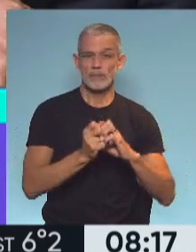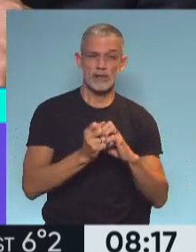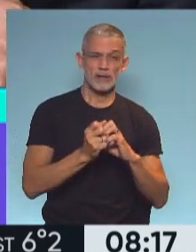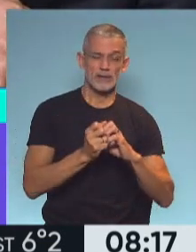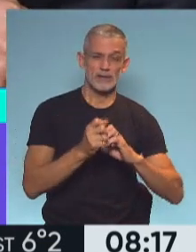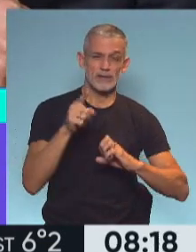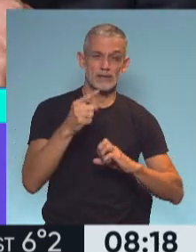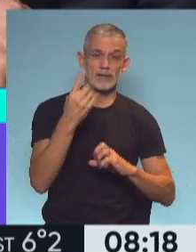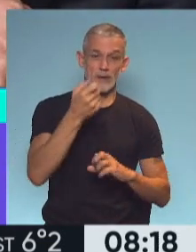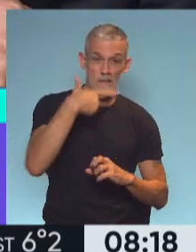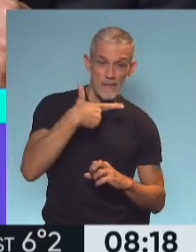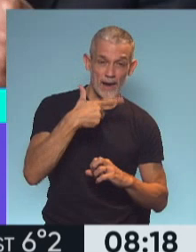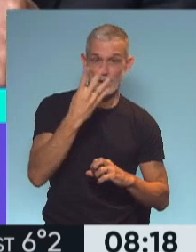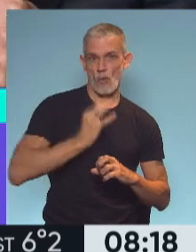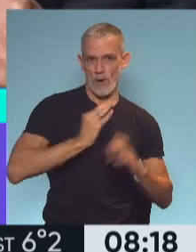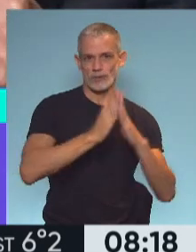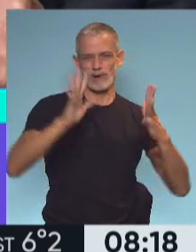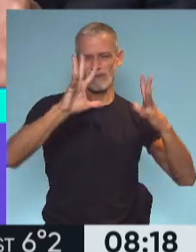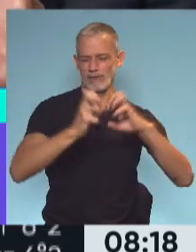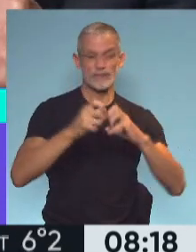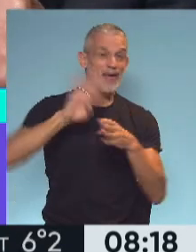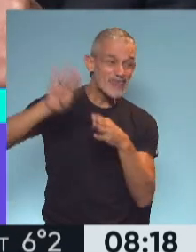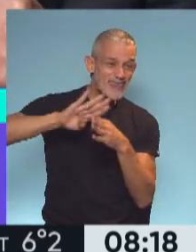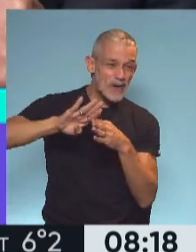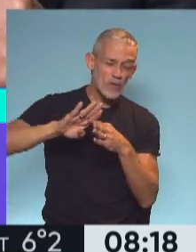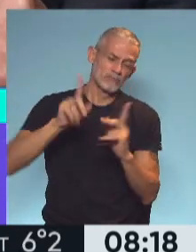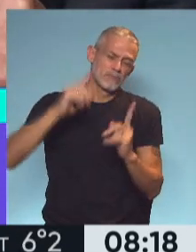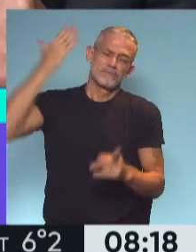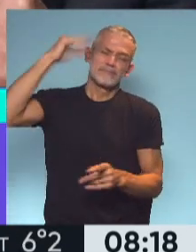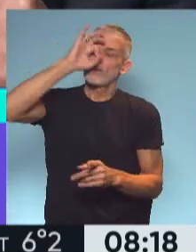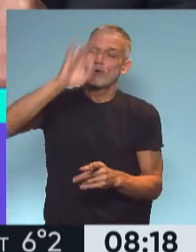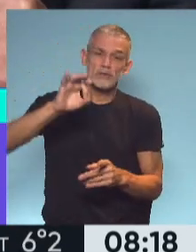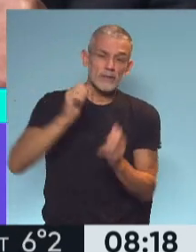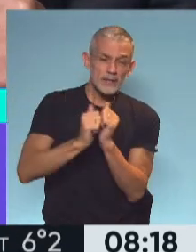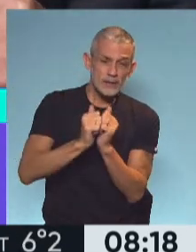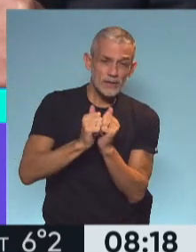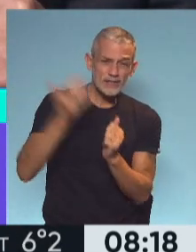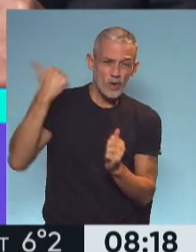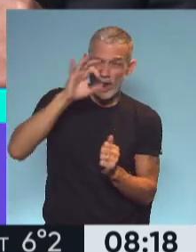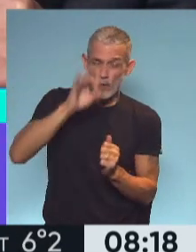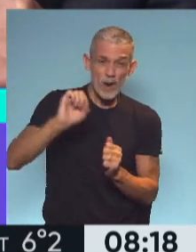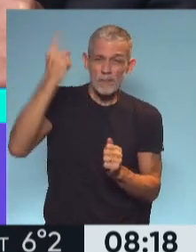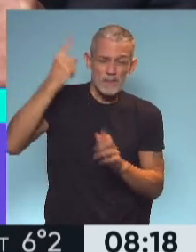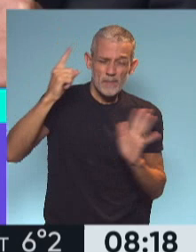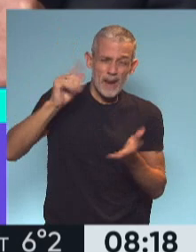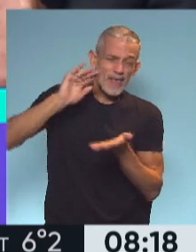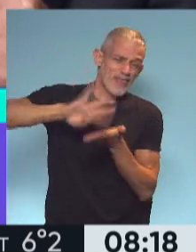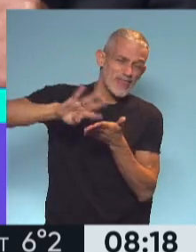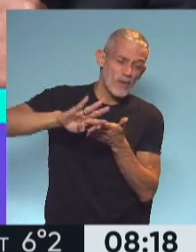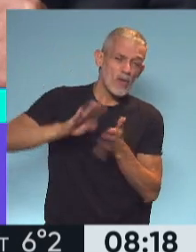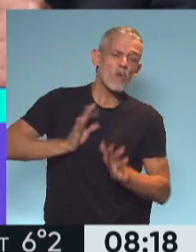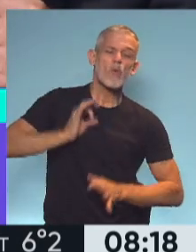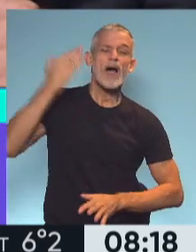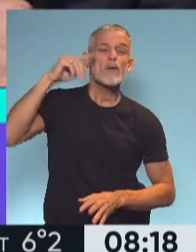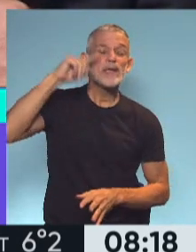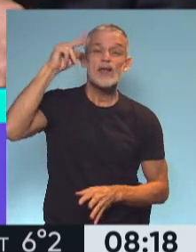generó Mauricio Macri en 4 años. Nos endeudó como nunca antes en la historia, ni siquiera en la peor pesadilla de